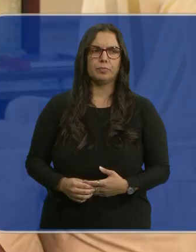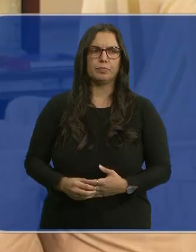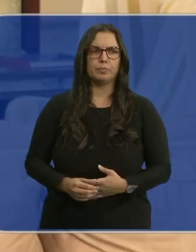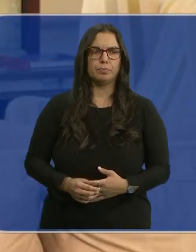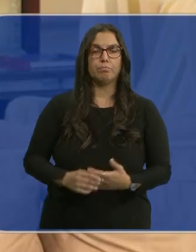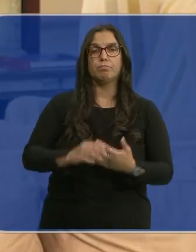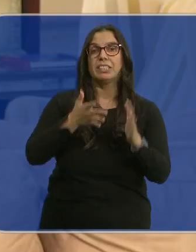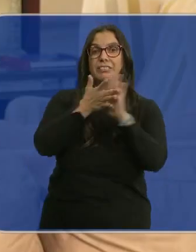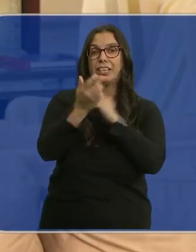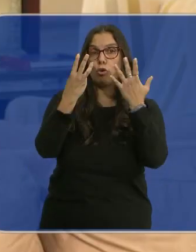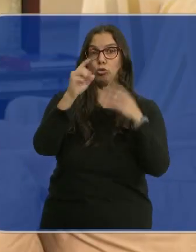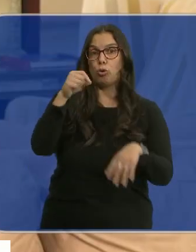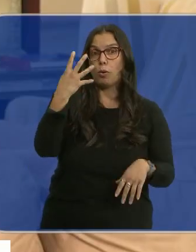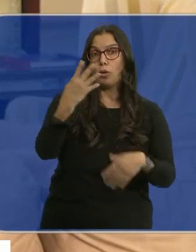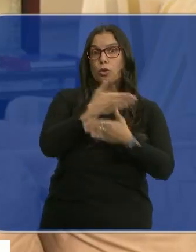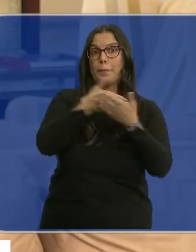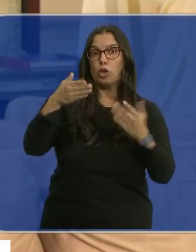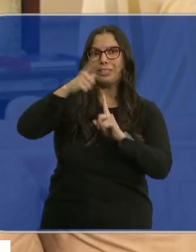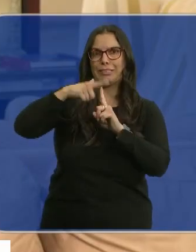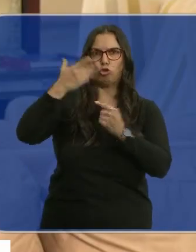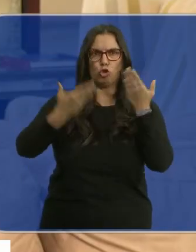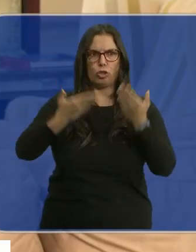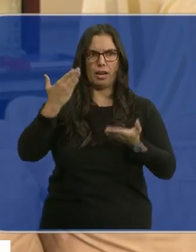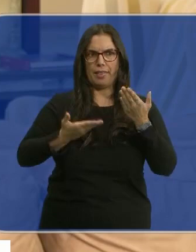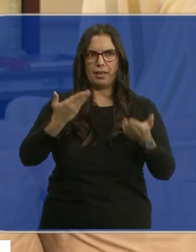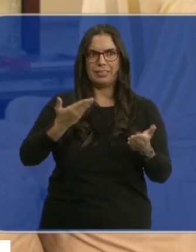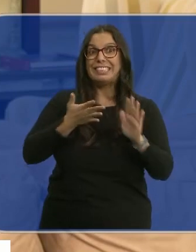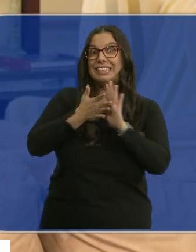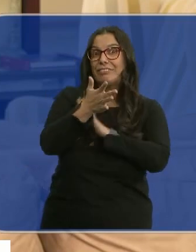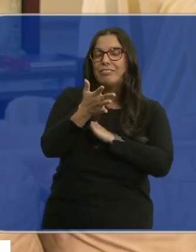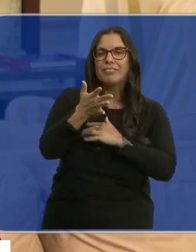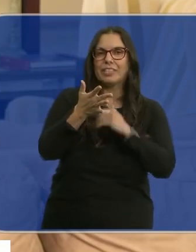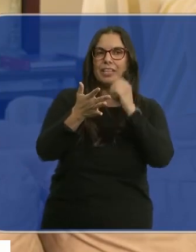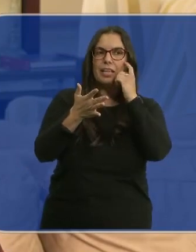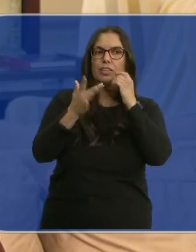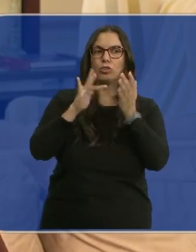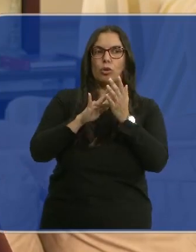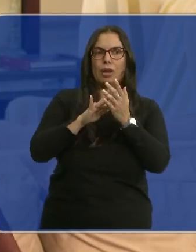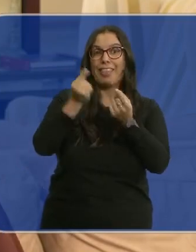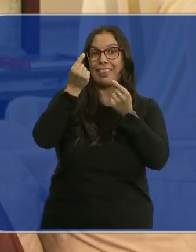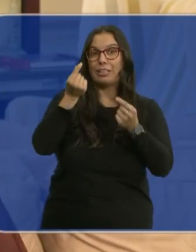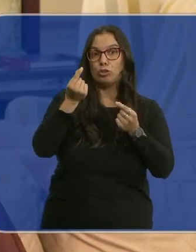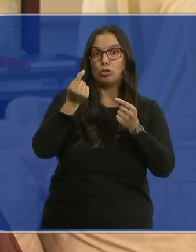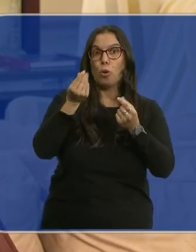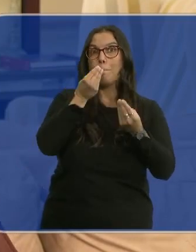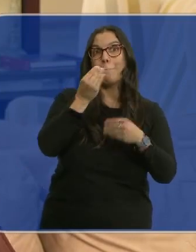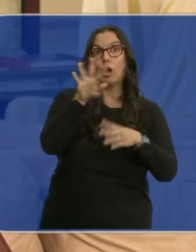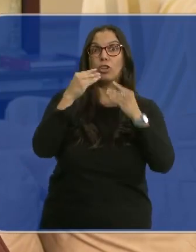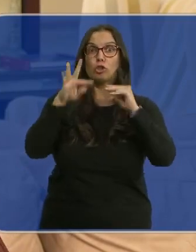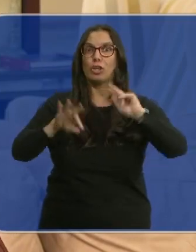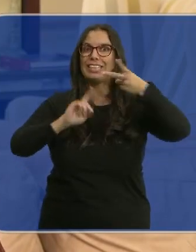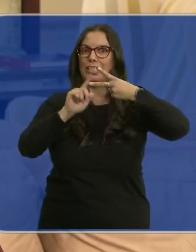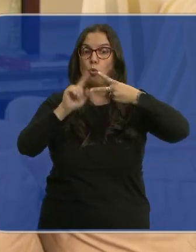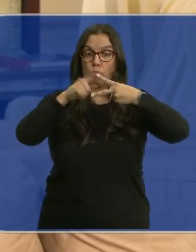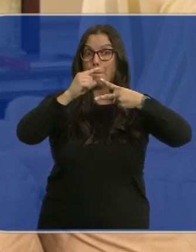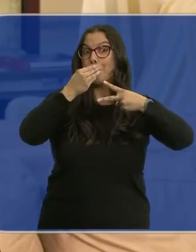Y estamos hablando de 8,4 millones de toneladas. Eso significa que tenemos el segundo mejor dato histórico, solo